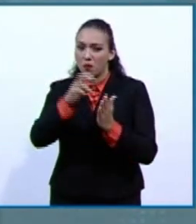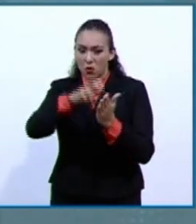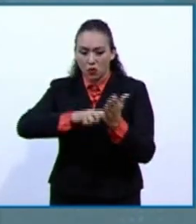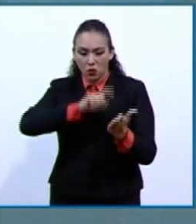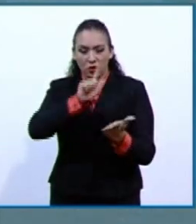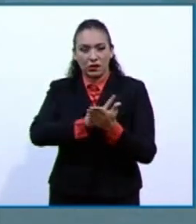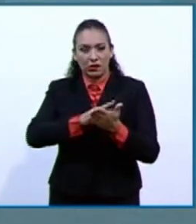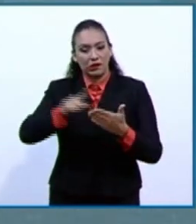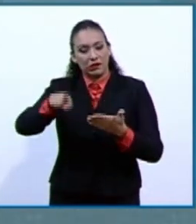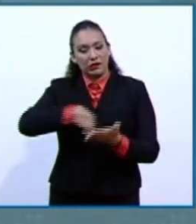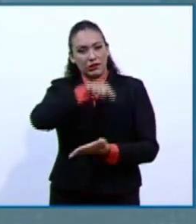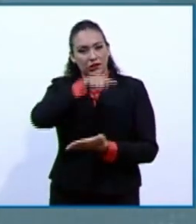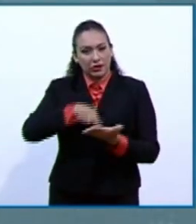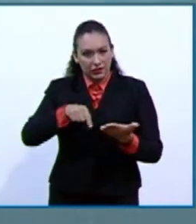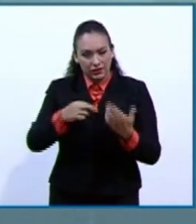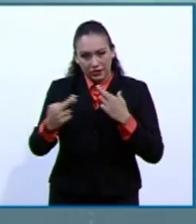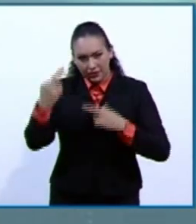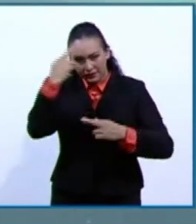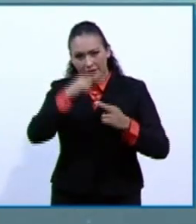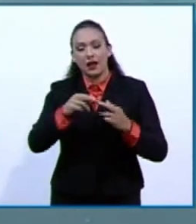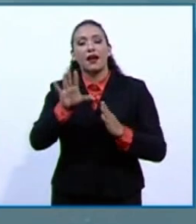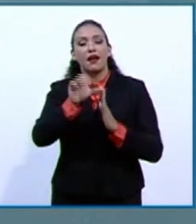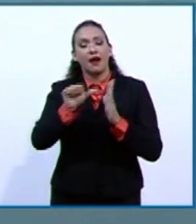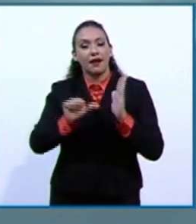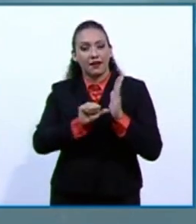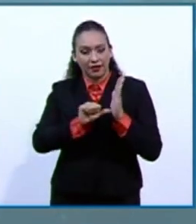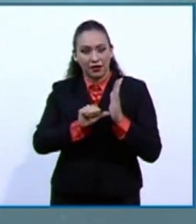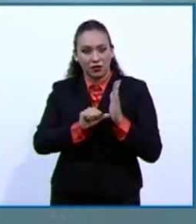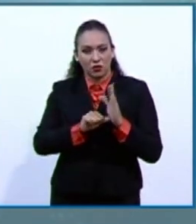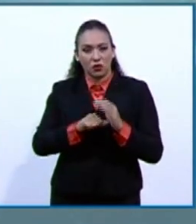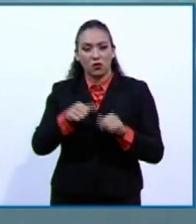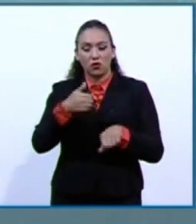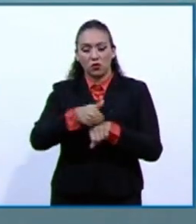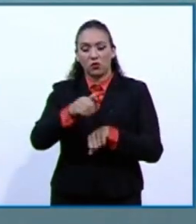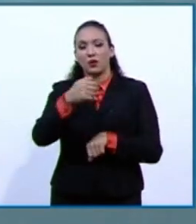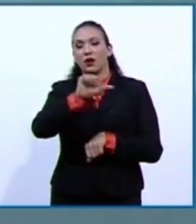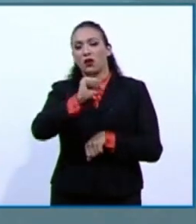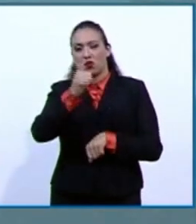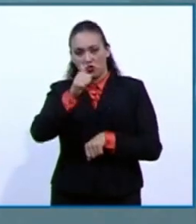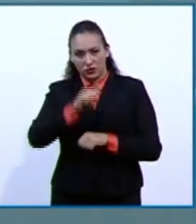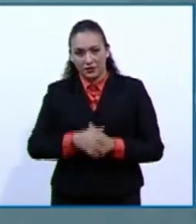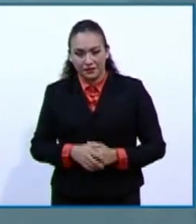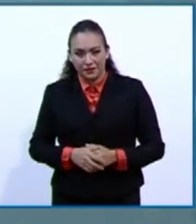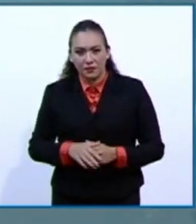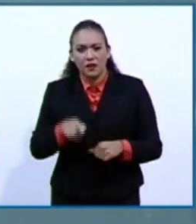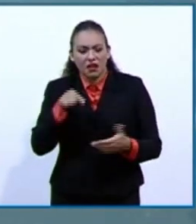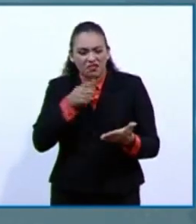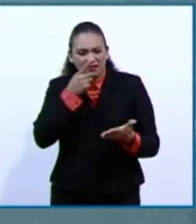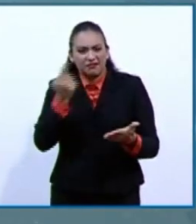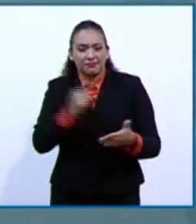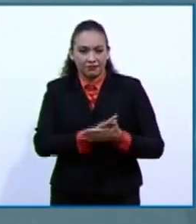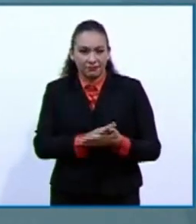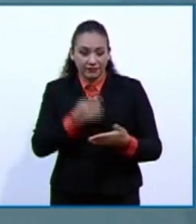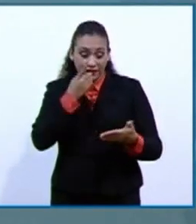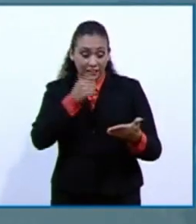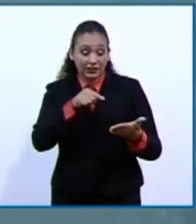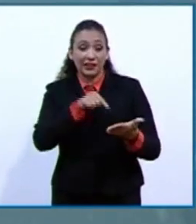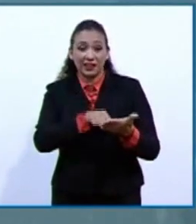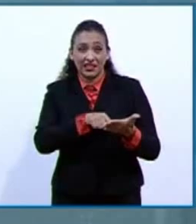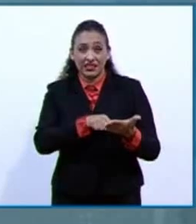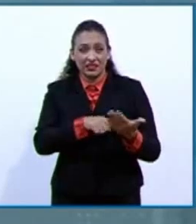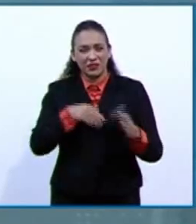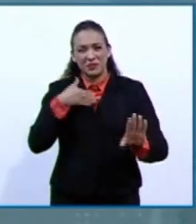reforma constitucional conforme al artículo 11 de la Ley Orgánica del Poder Judicial de la Federación, pues consideran que se trata de un acto